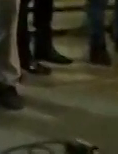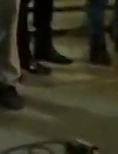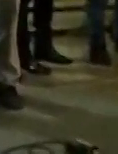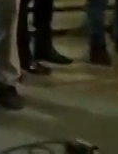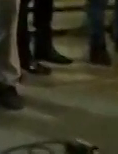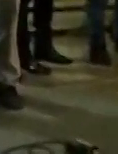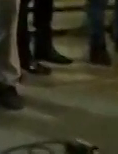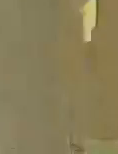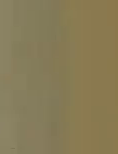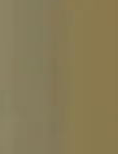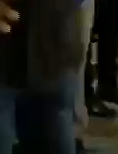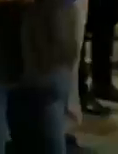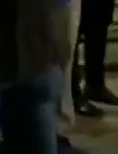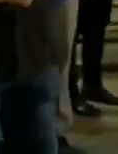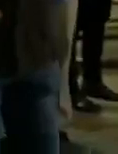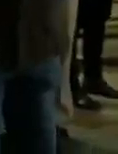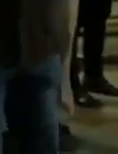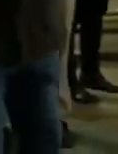bien